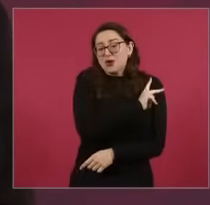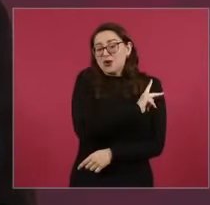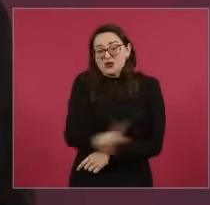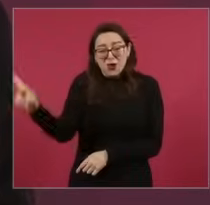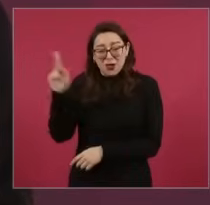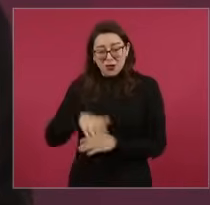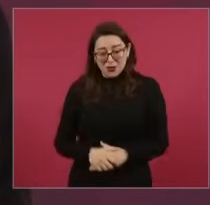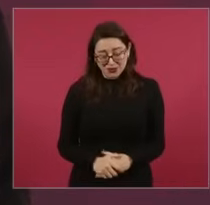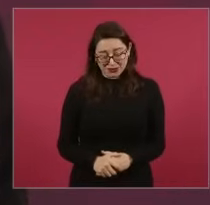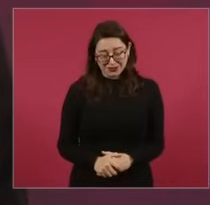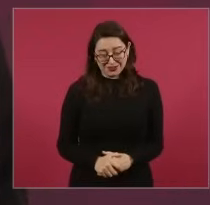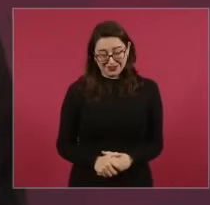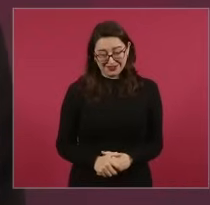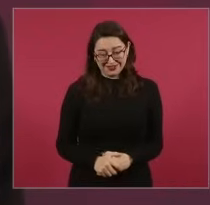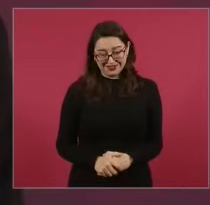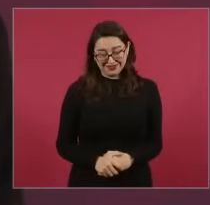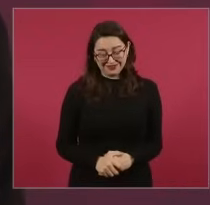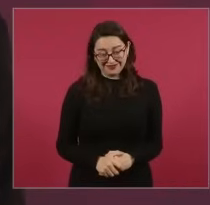que yo…